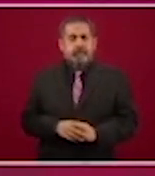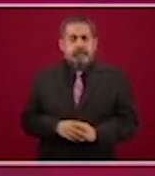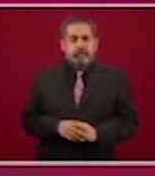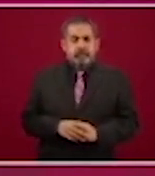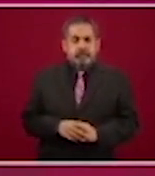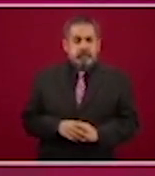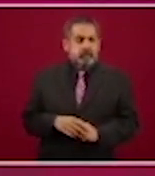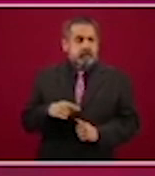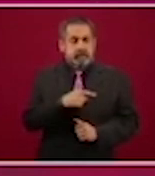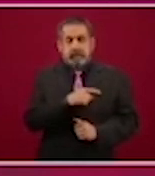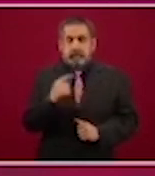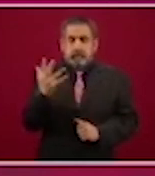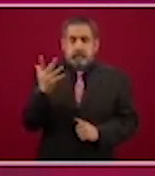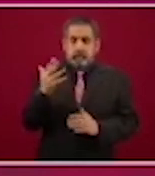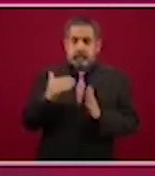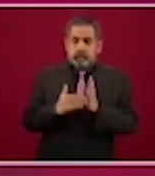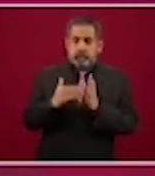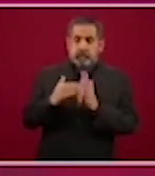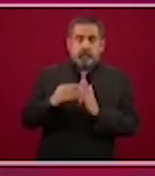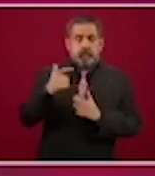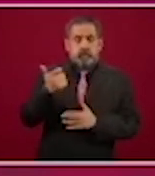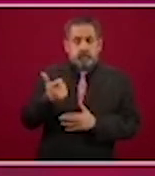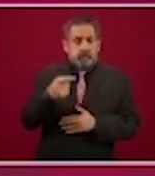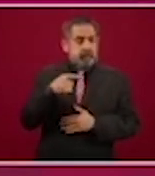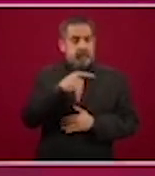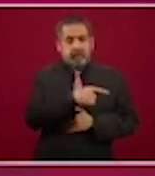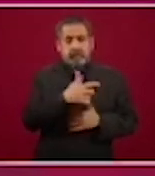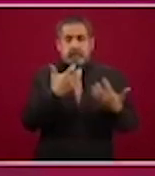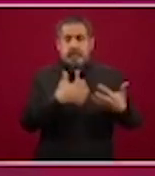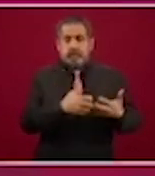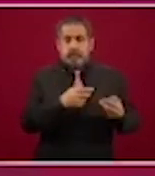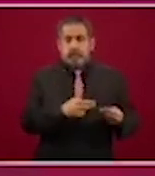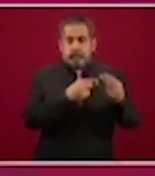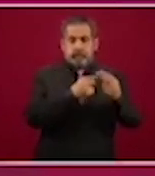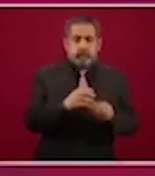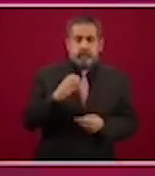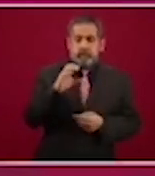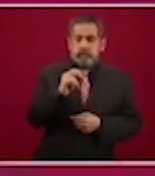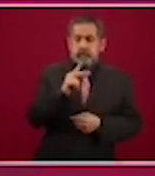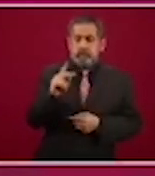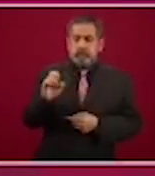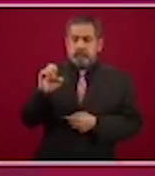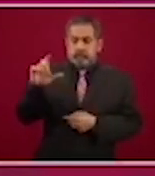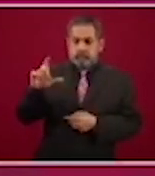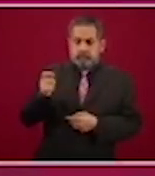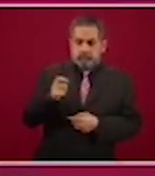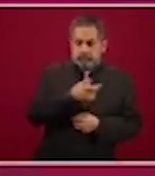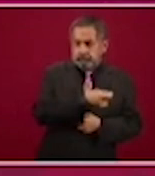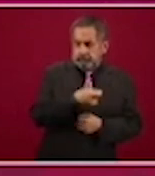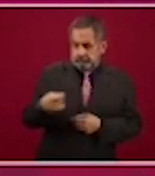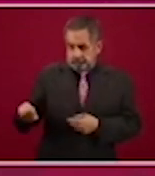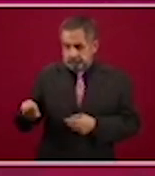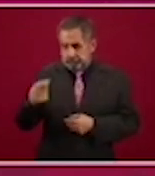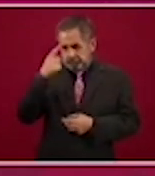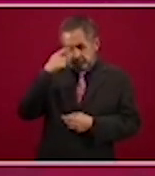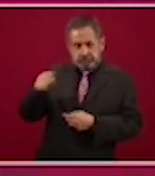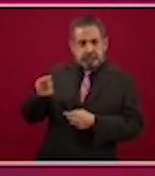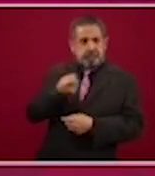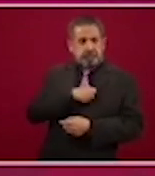entregó 50 millones de pesos la empresa Coppel para salud.